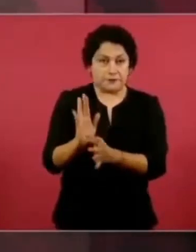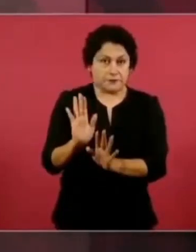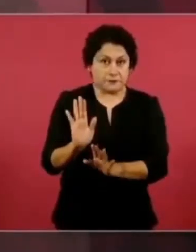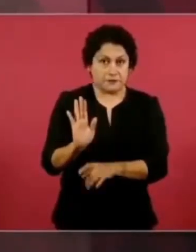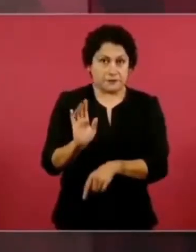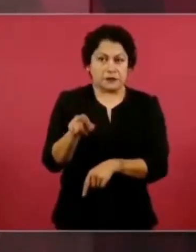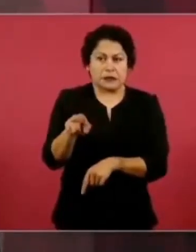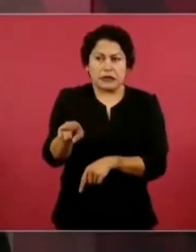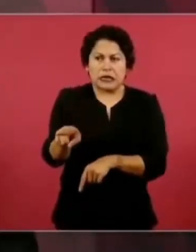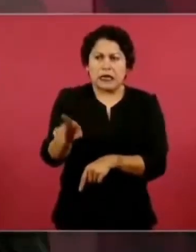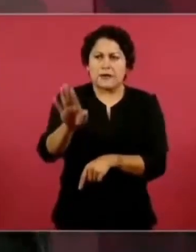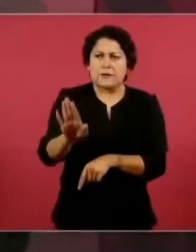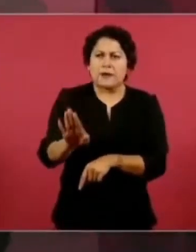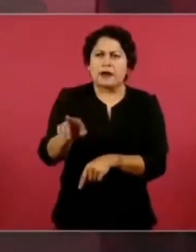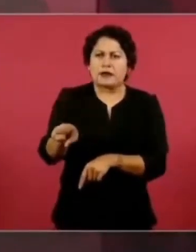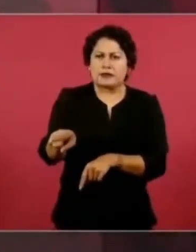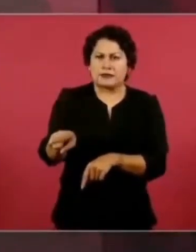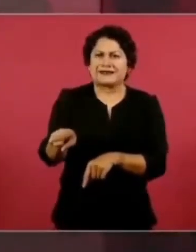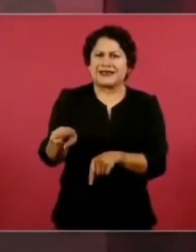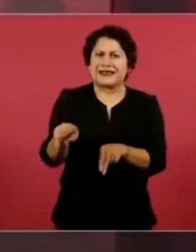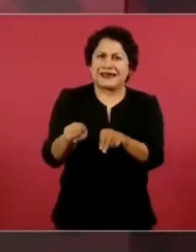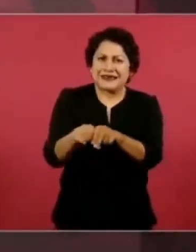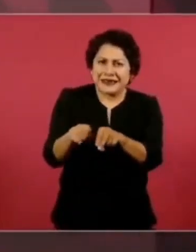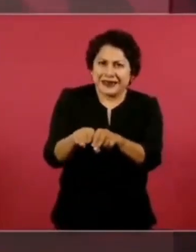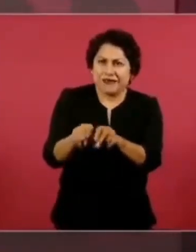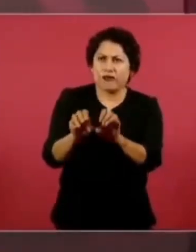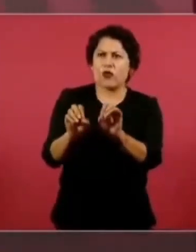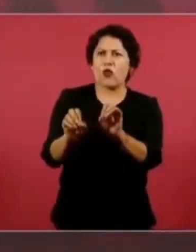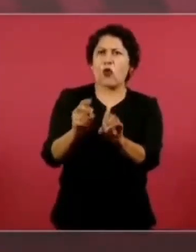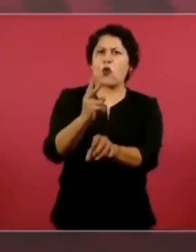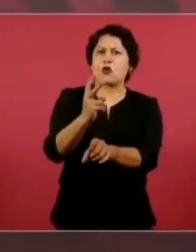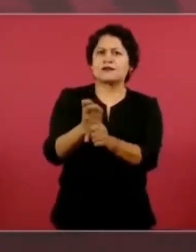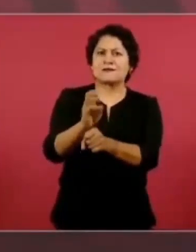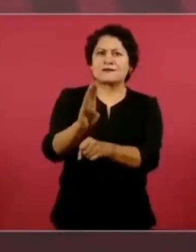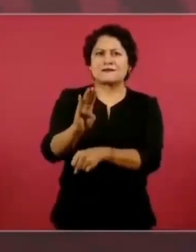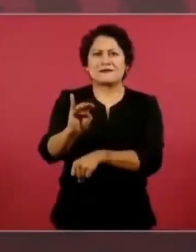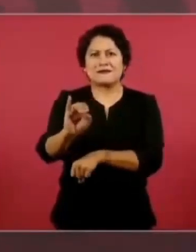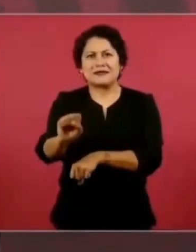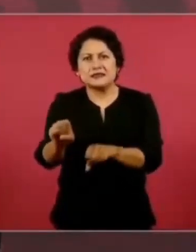nieto, bisnieto, si es que existió la propiedad,